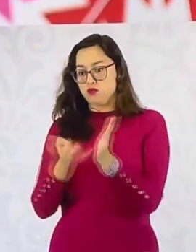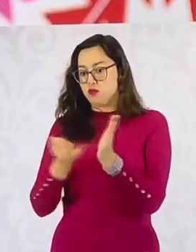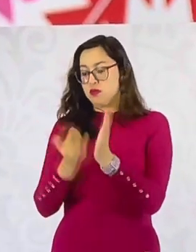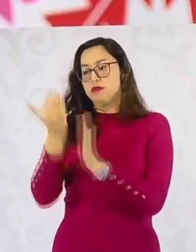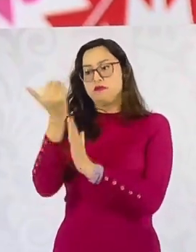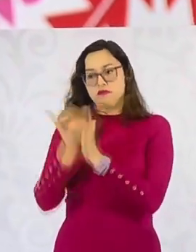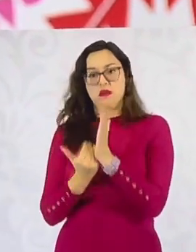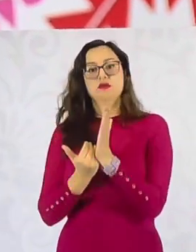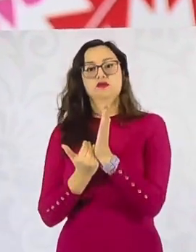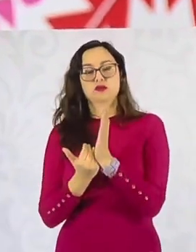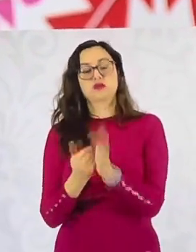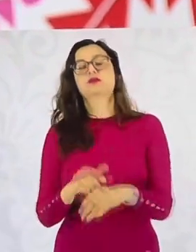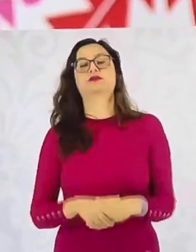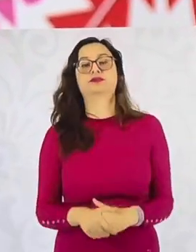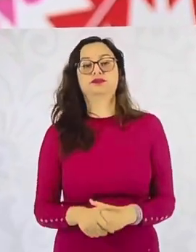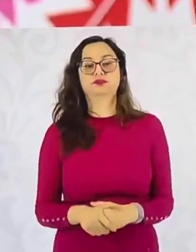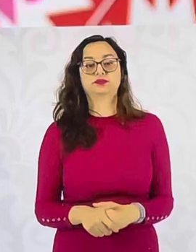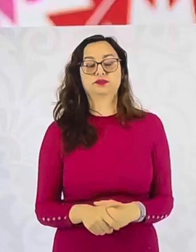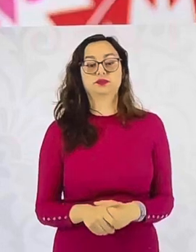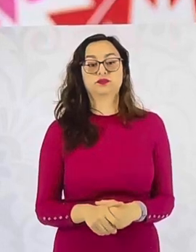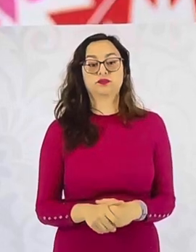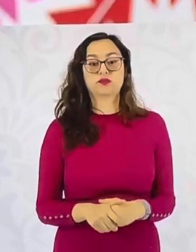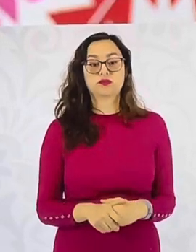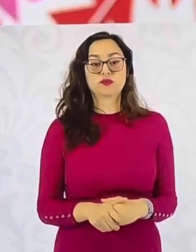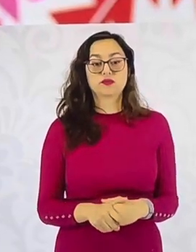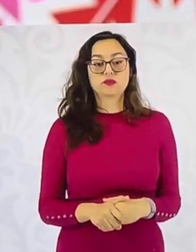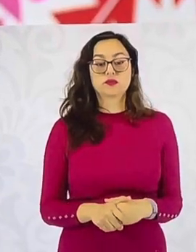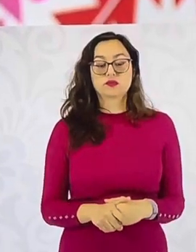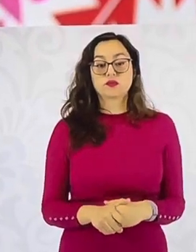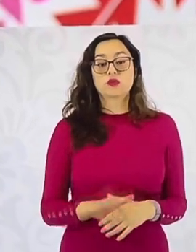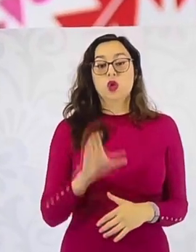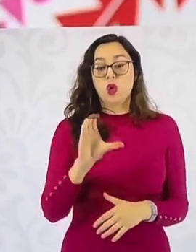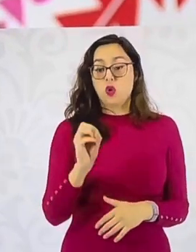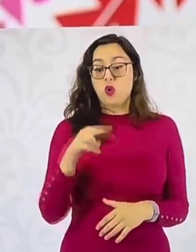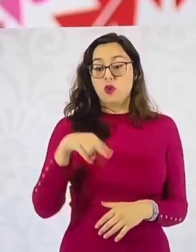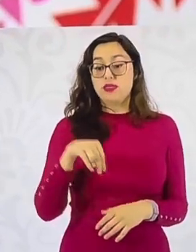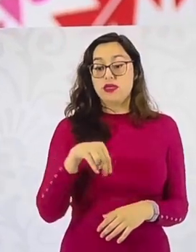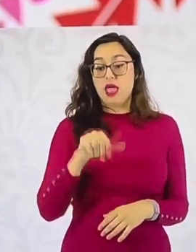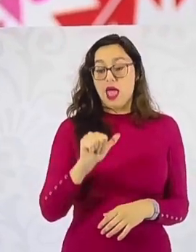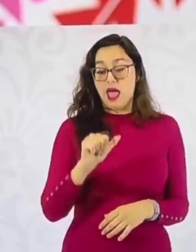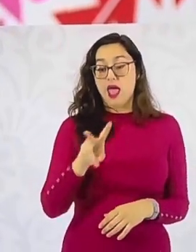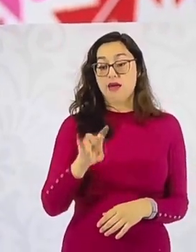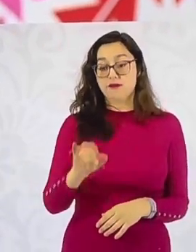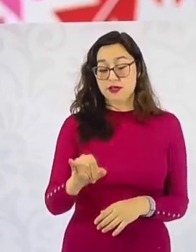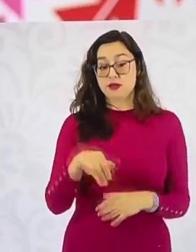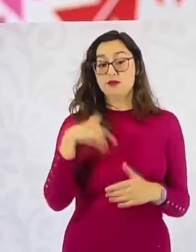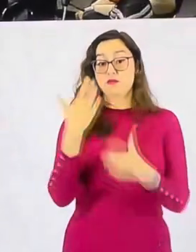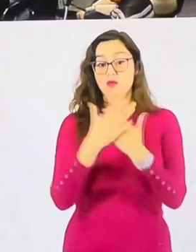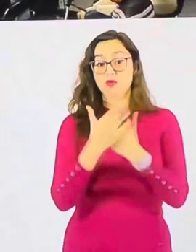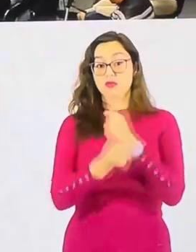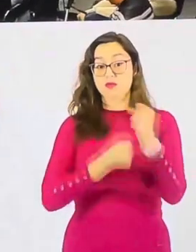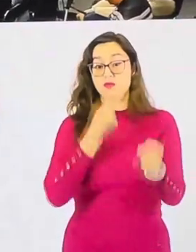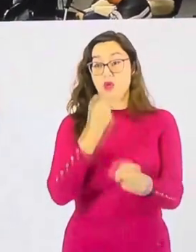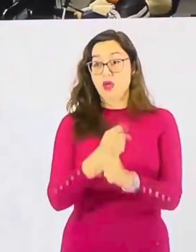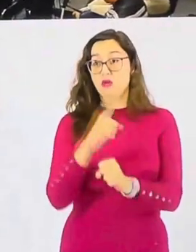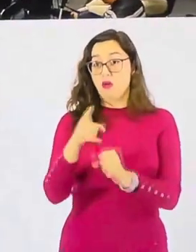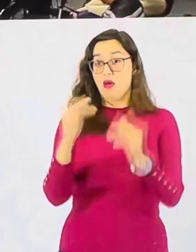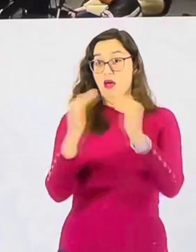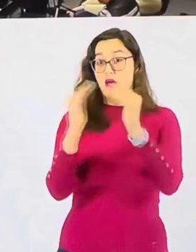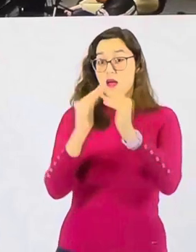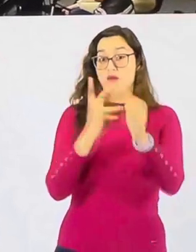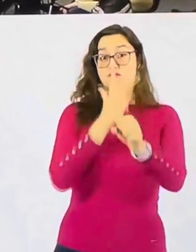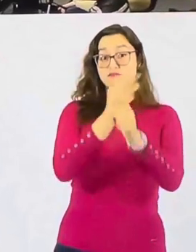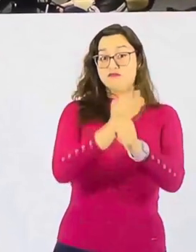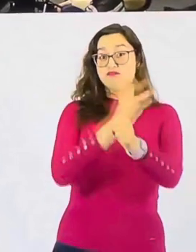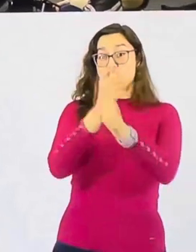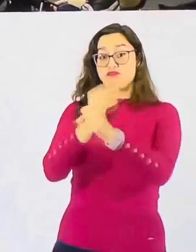Infonavit. En el caso de CONAVI, el próximo año la mayor parte del mejoramiento de vivienda va